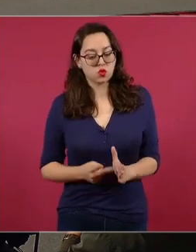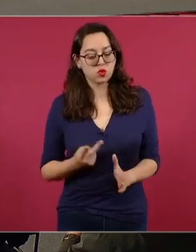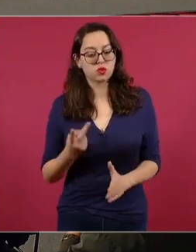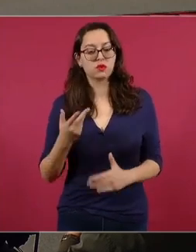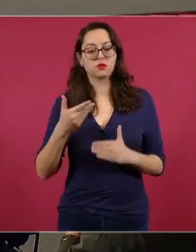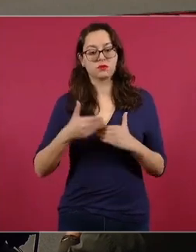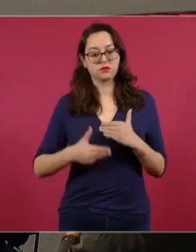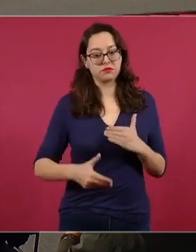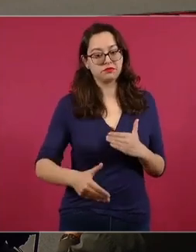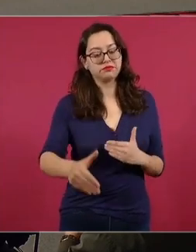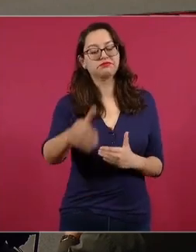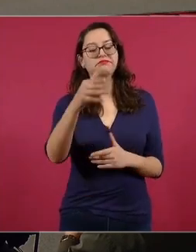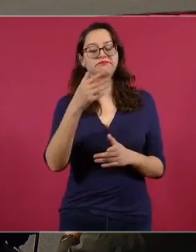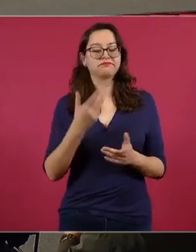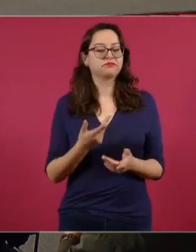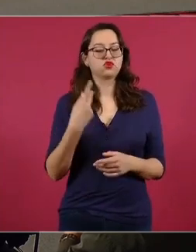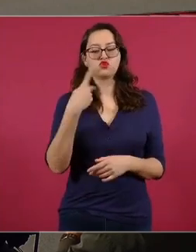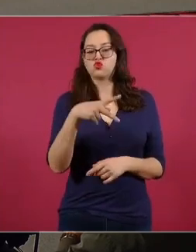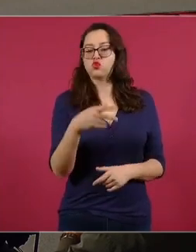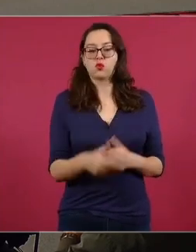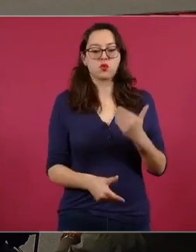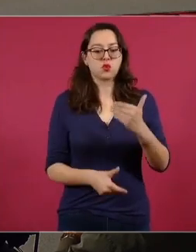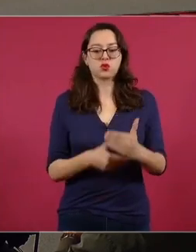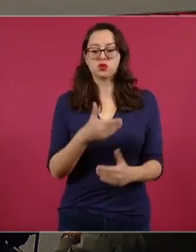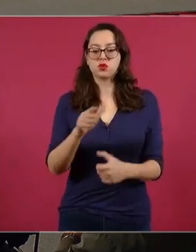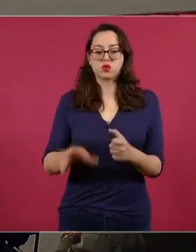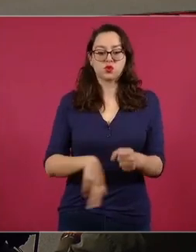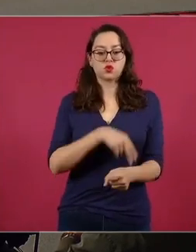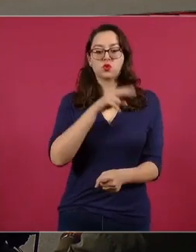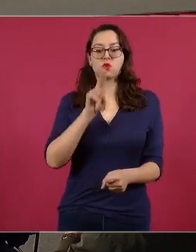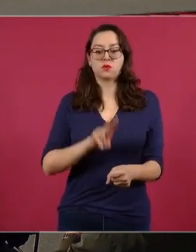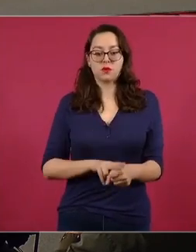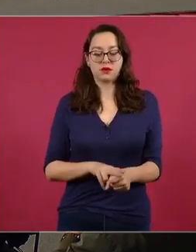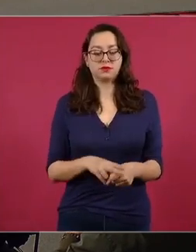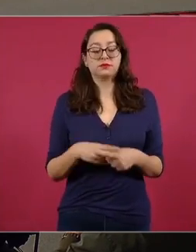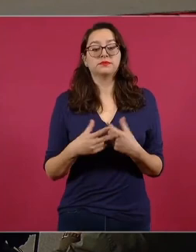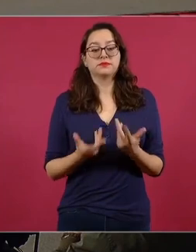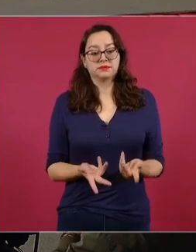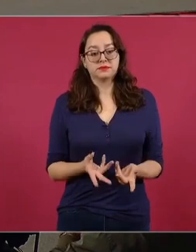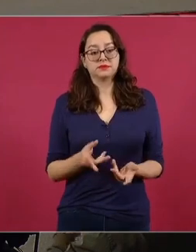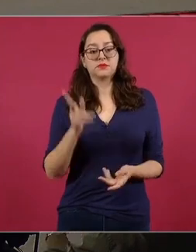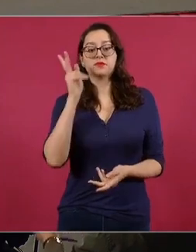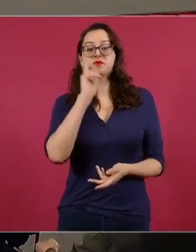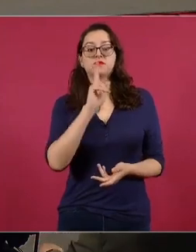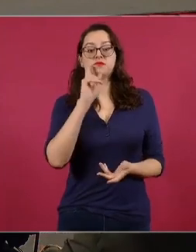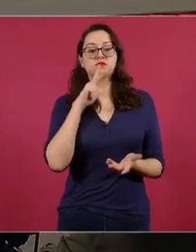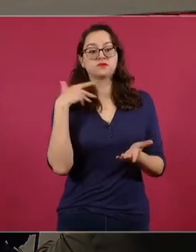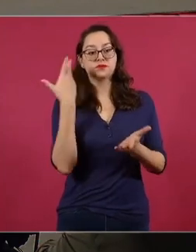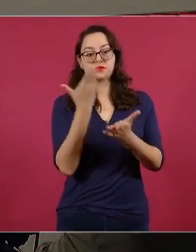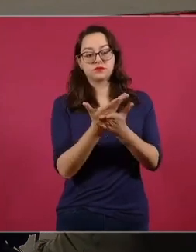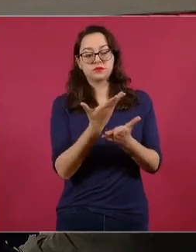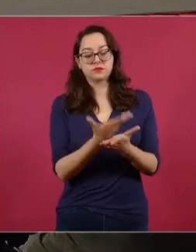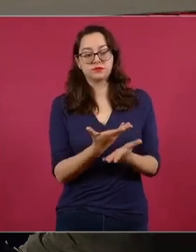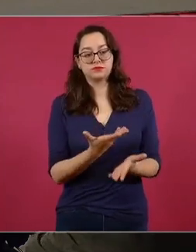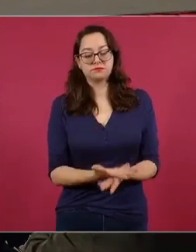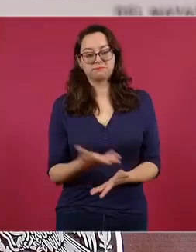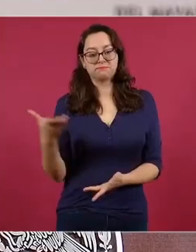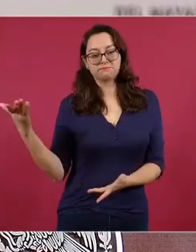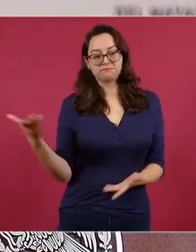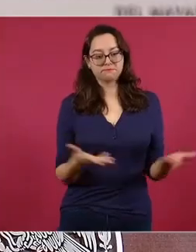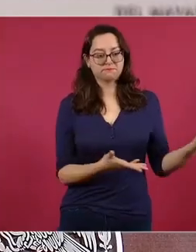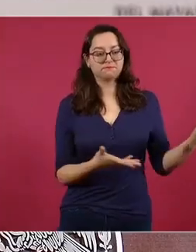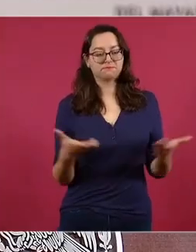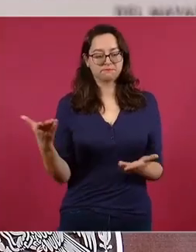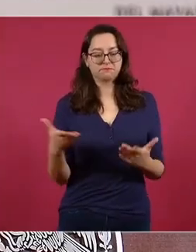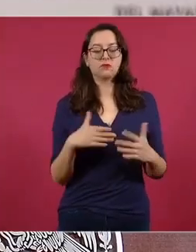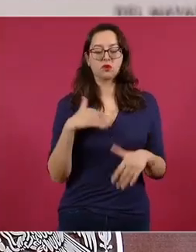estos tribunales, para entrar a la deposición de los elementos probatorios de cada una de las partes,